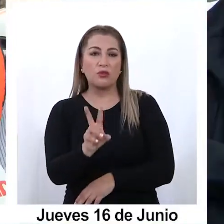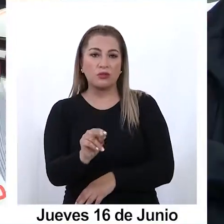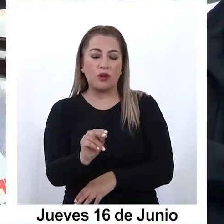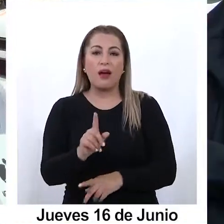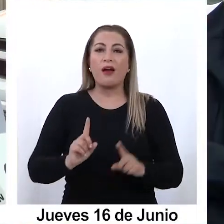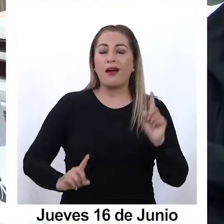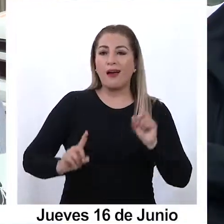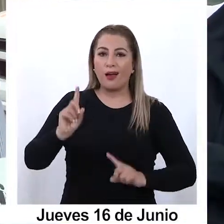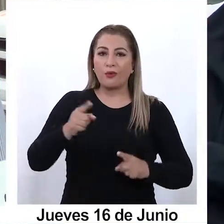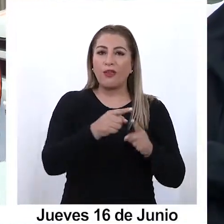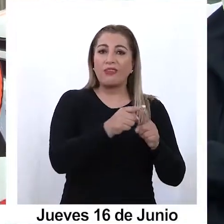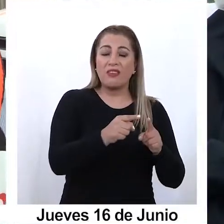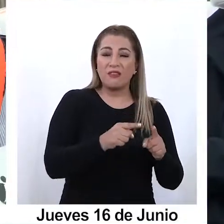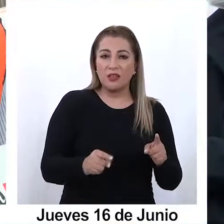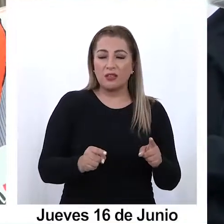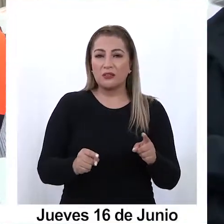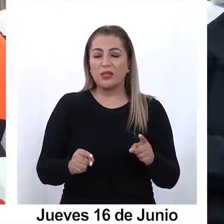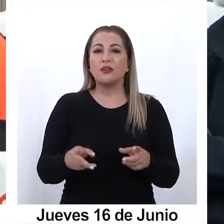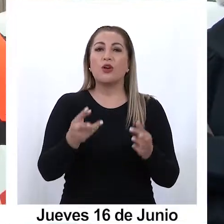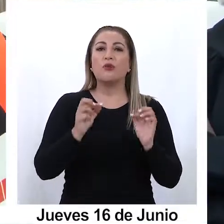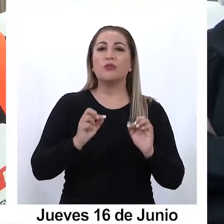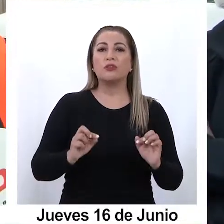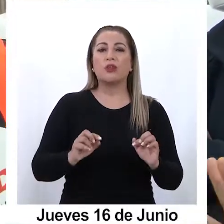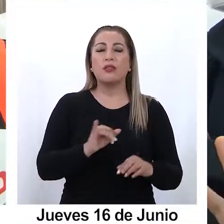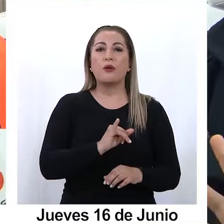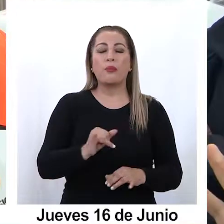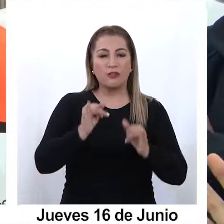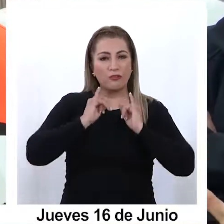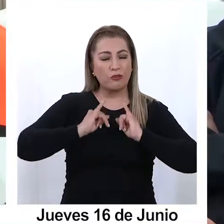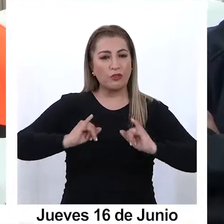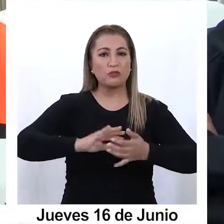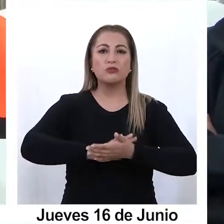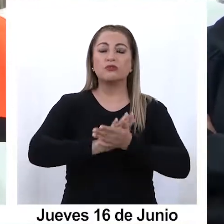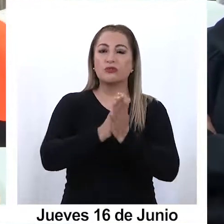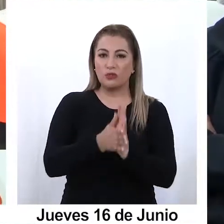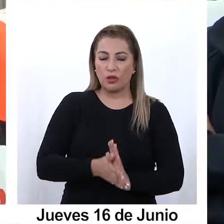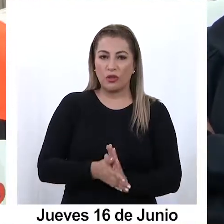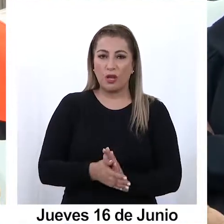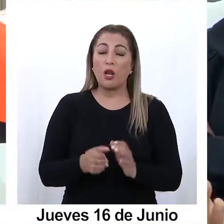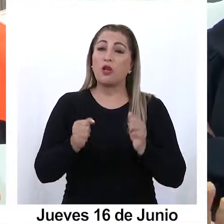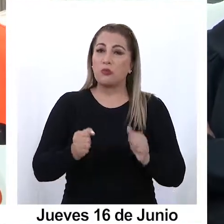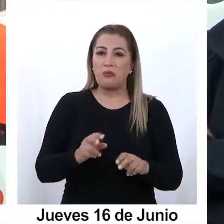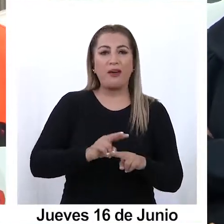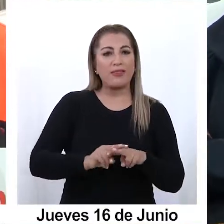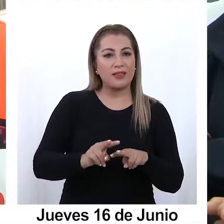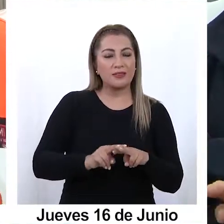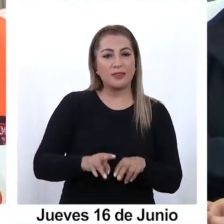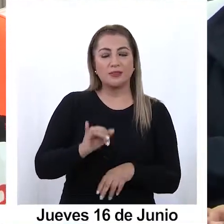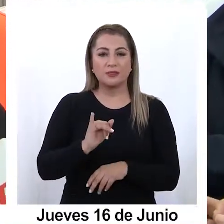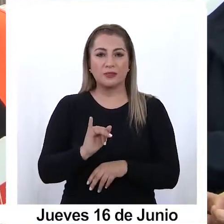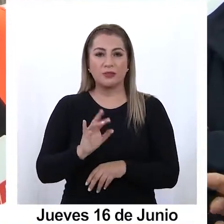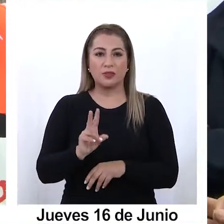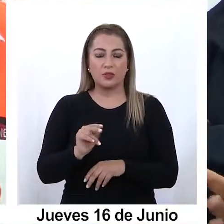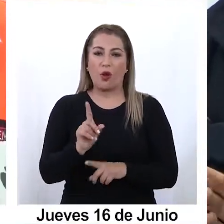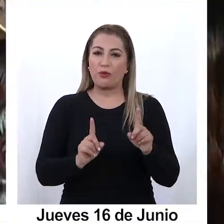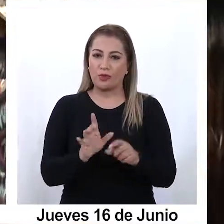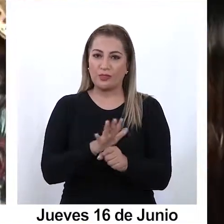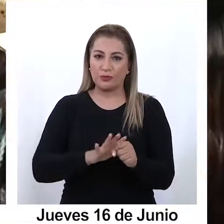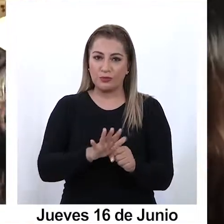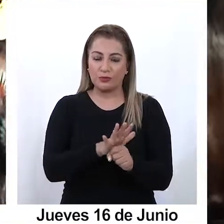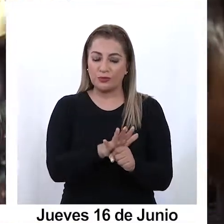Se están modelando distintos escenarios de manera de poder tener toda la información en la mesa, también respecto a cuáles son las capacidades que tenemos para poder responder a una